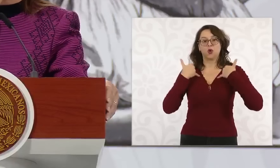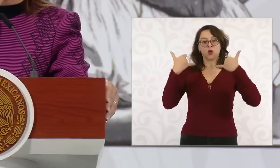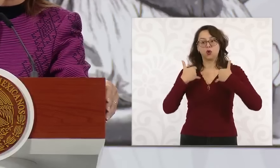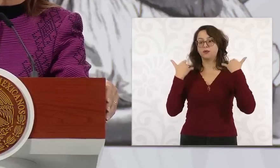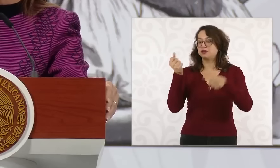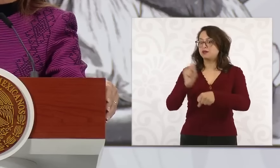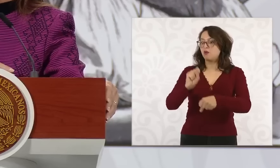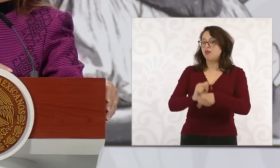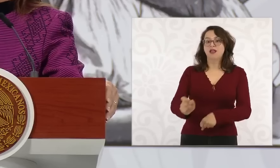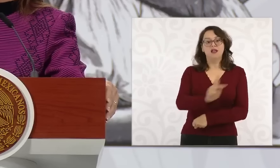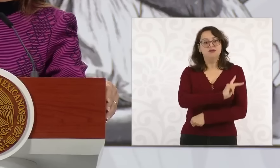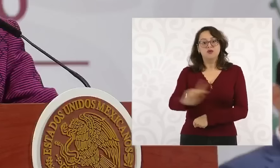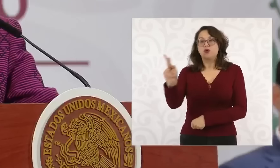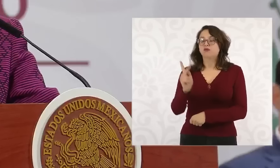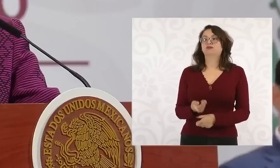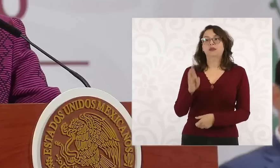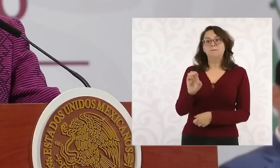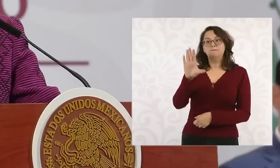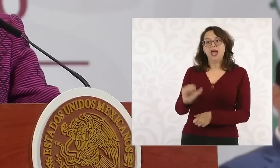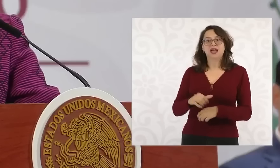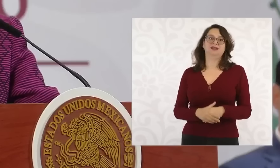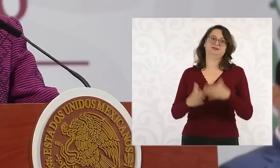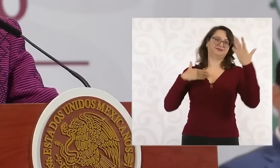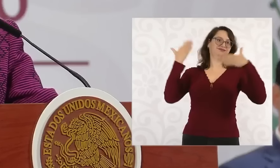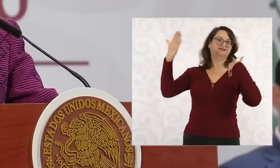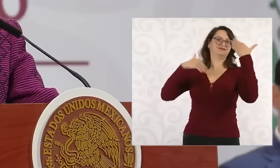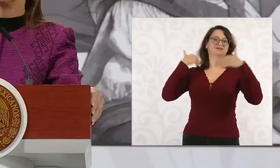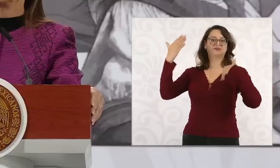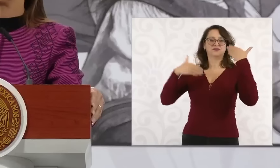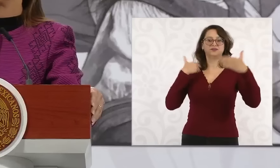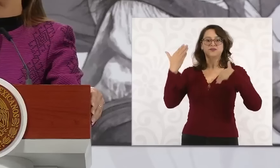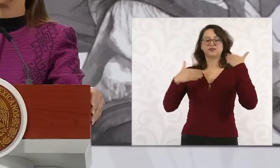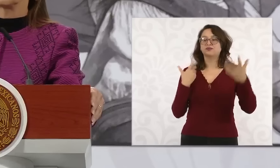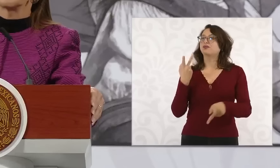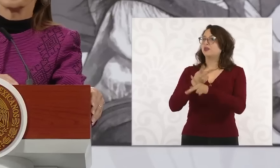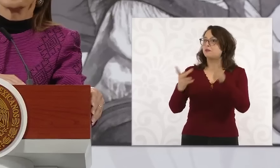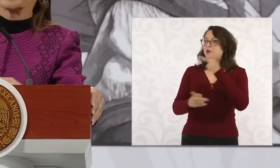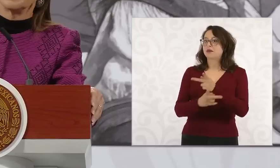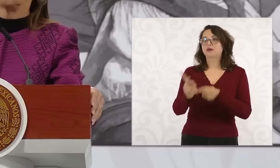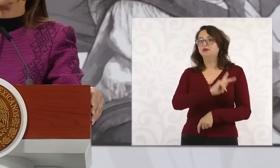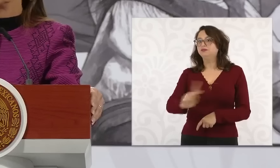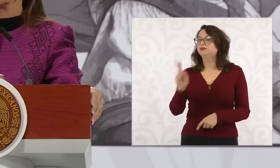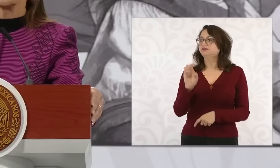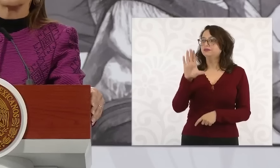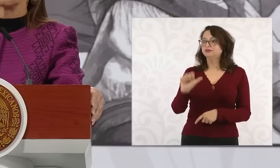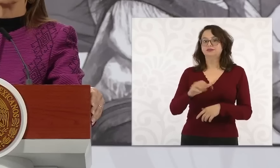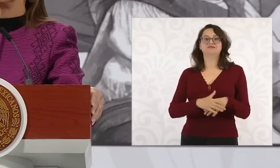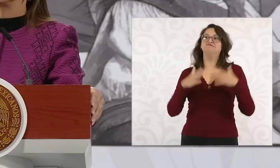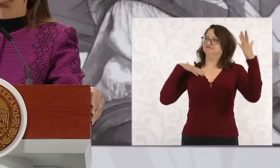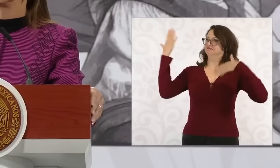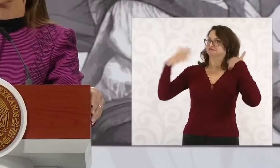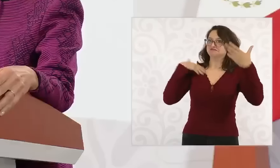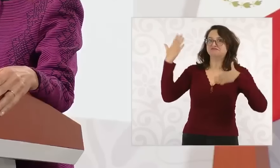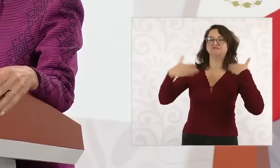de secundaria tienen beca, celebración. Todos los de preparatoria tienen beca,